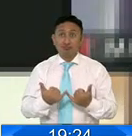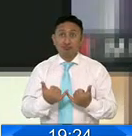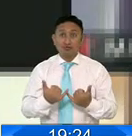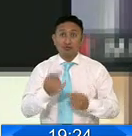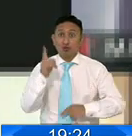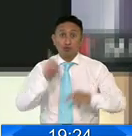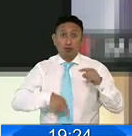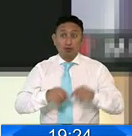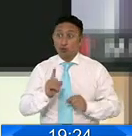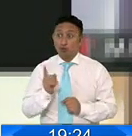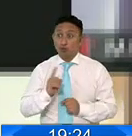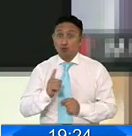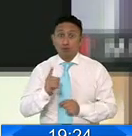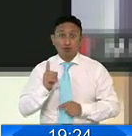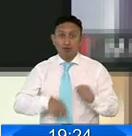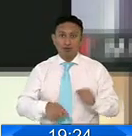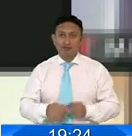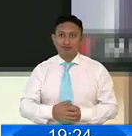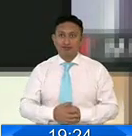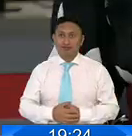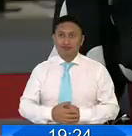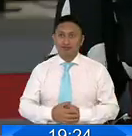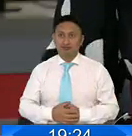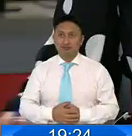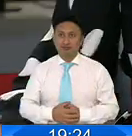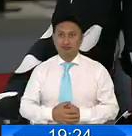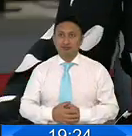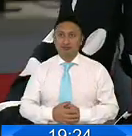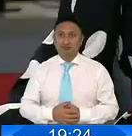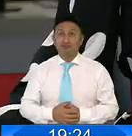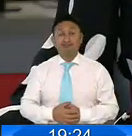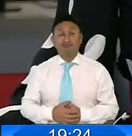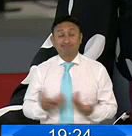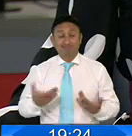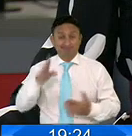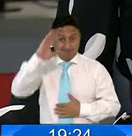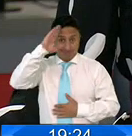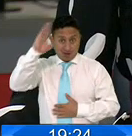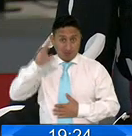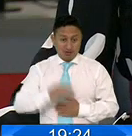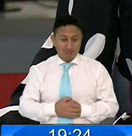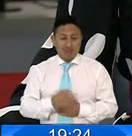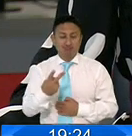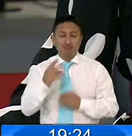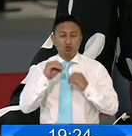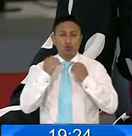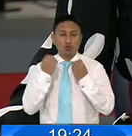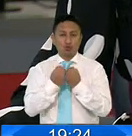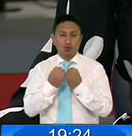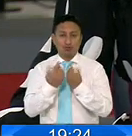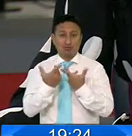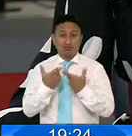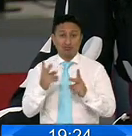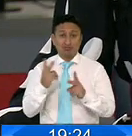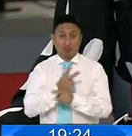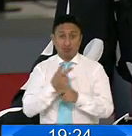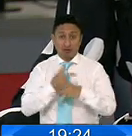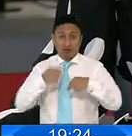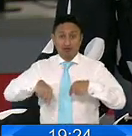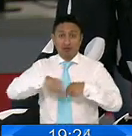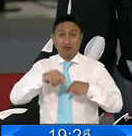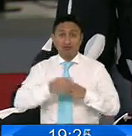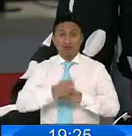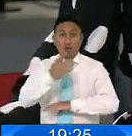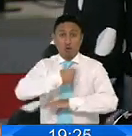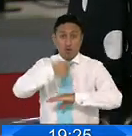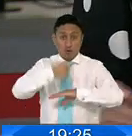todo. Informo, Marilyn Jaramillo. Están robando. La policía desarticuló 2 organizaciones delictivas en la provincia